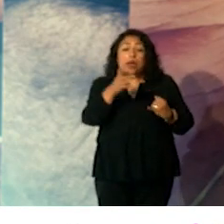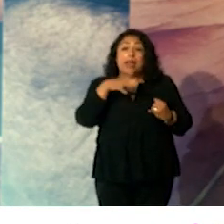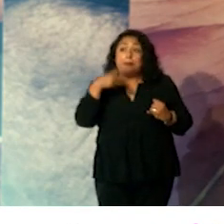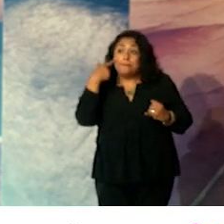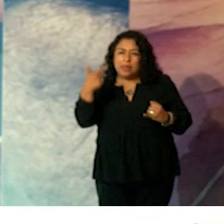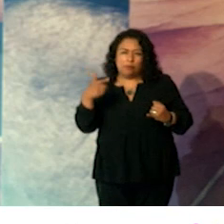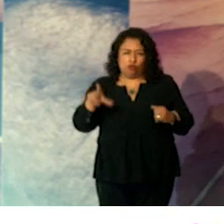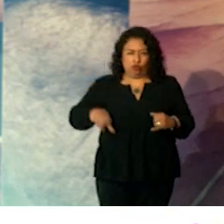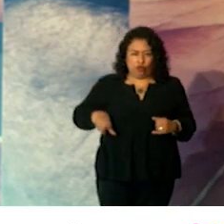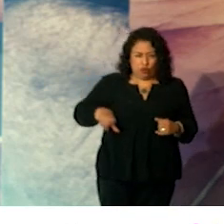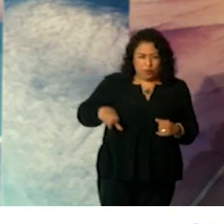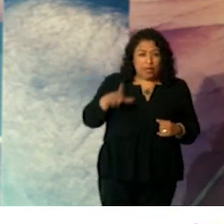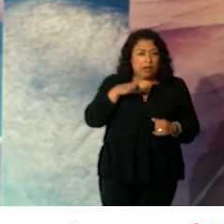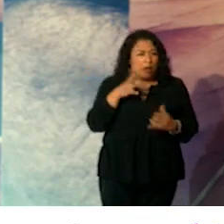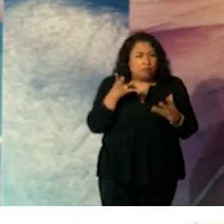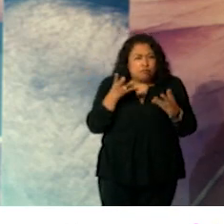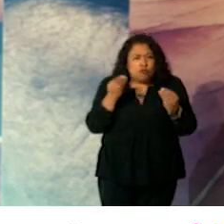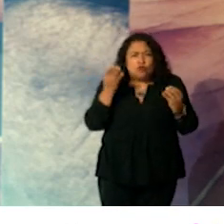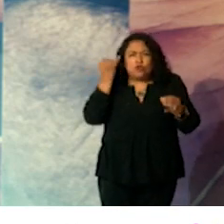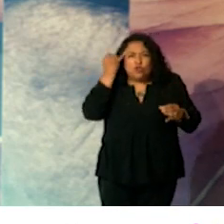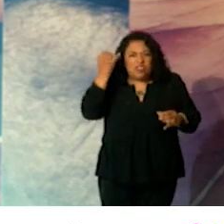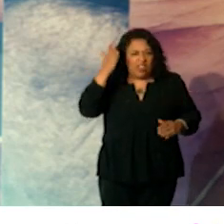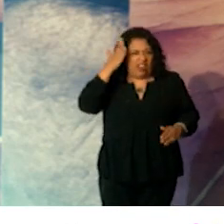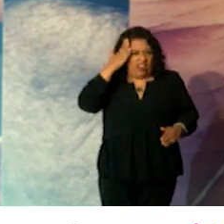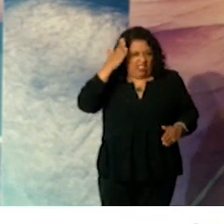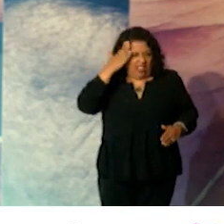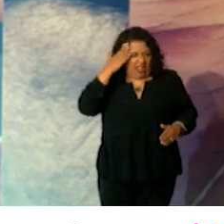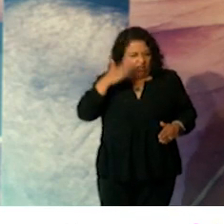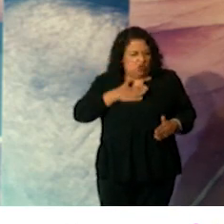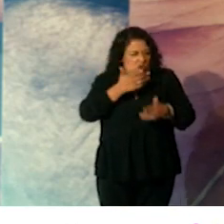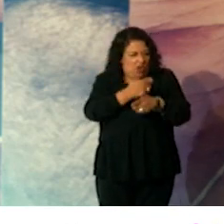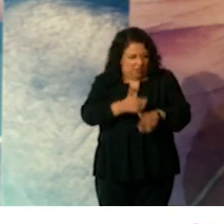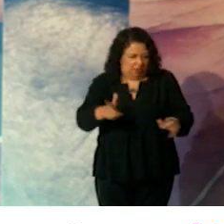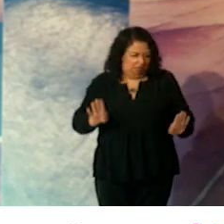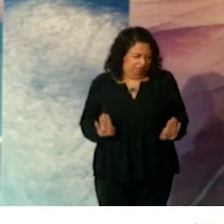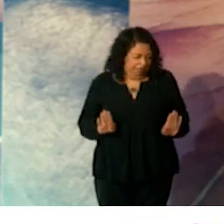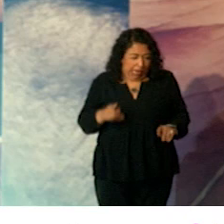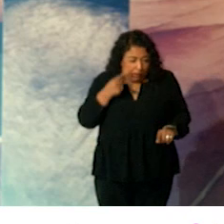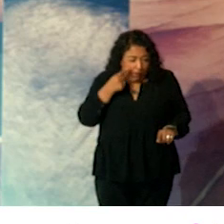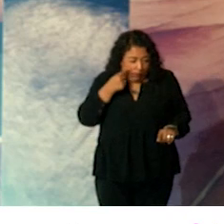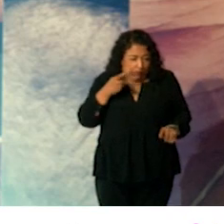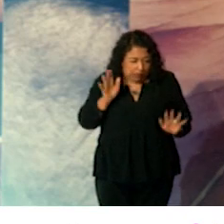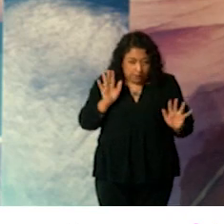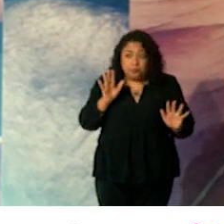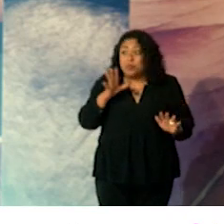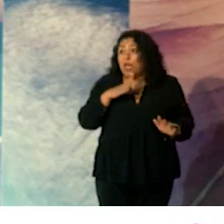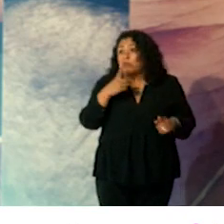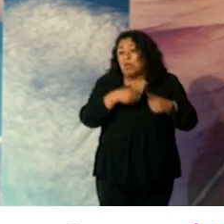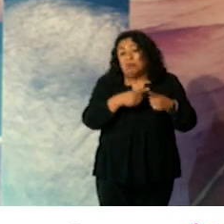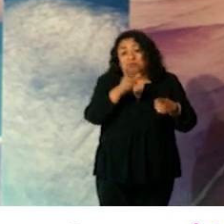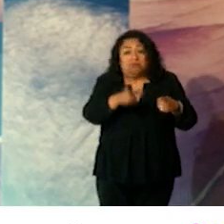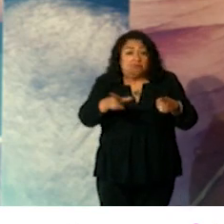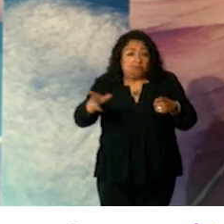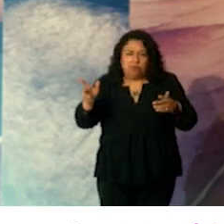nuevos liderazgos, se ha levantado mucho esta idea de liderazgo libertaria, ¿no? Hemos tenido a figuras que yo